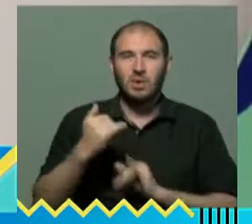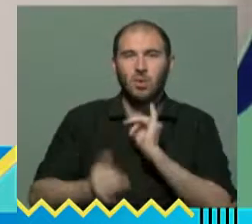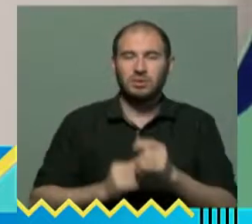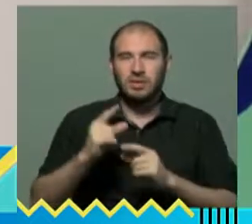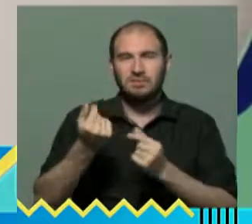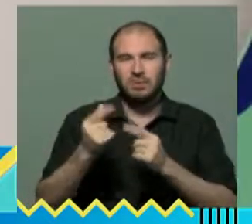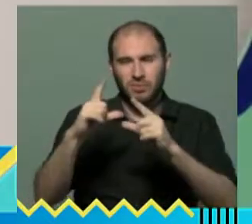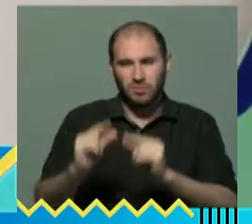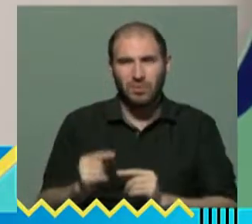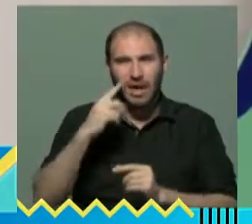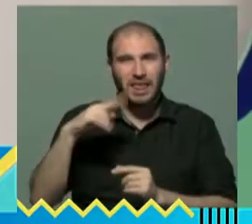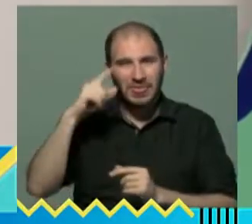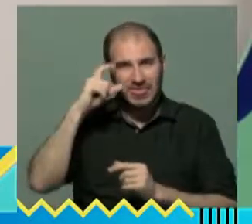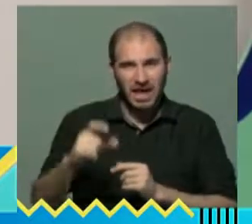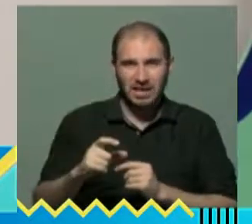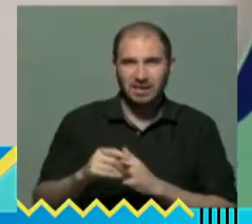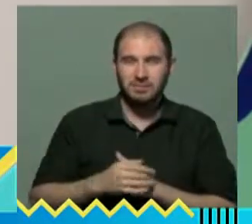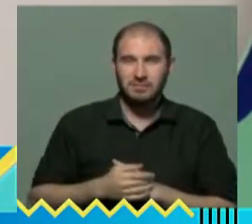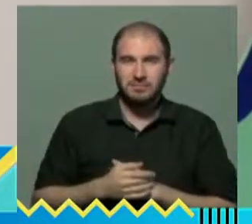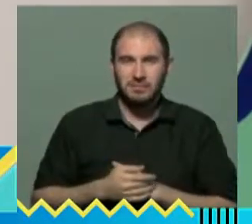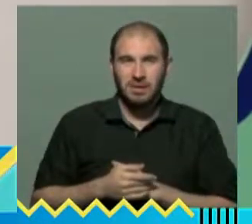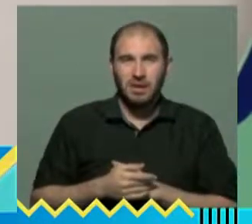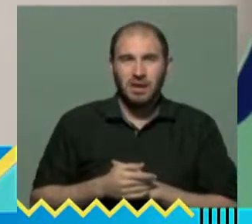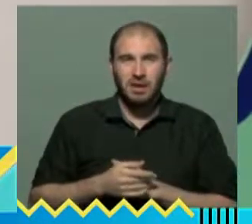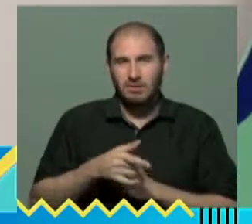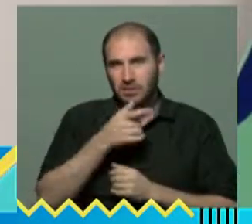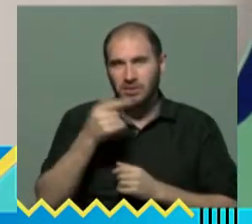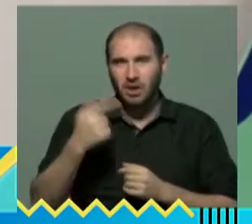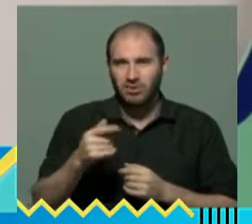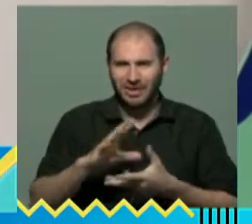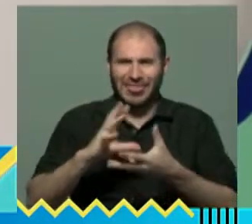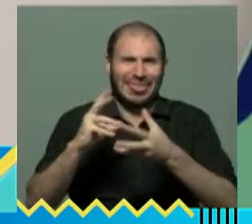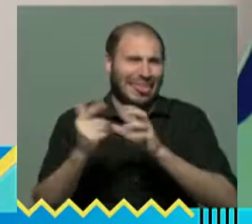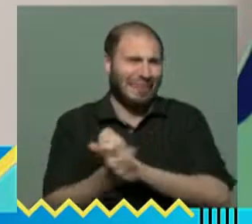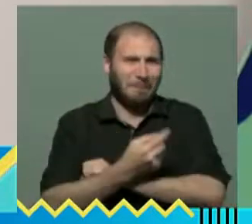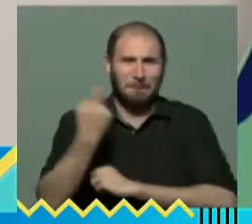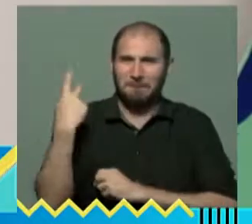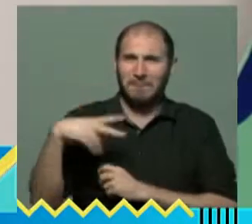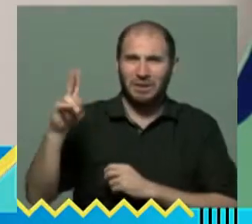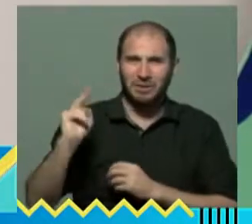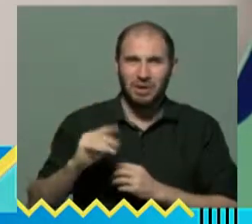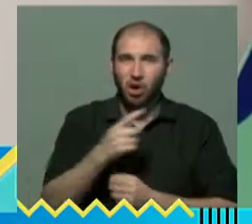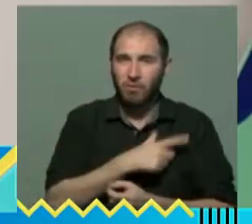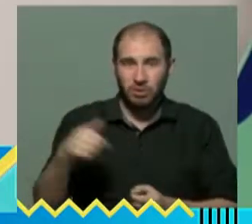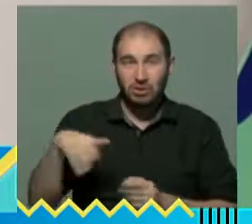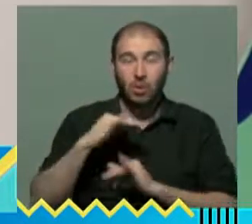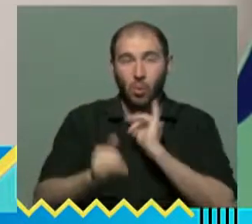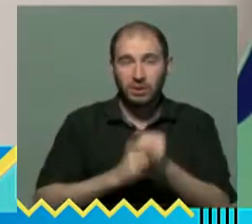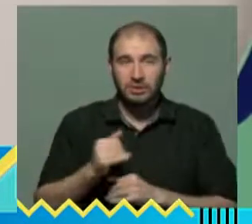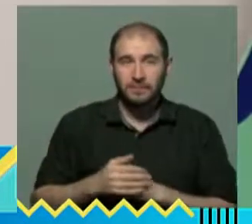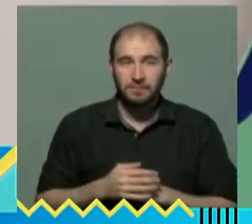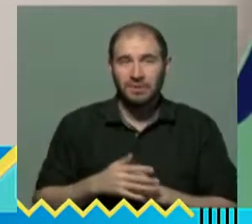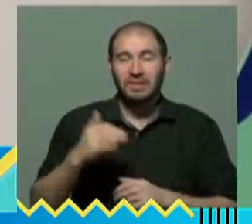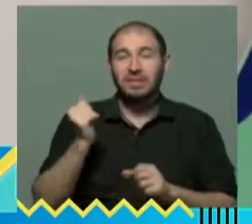más baja del INDEC. Creo que fue algo de lo más desvirtuado que tuvo el kirchnerismo fue el INDEC. Este gobierno dijo, tenemos